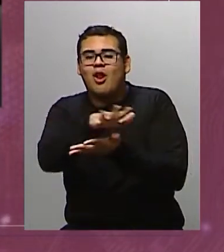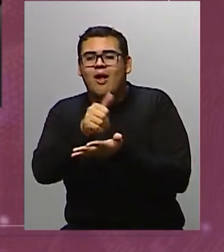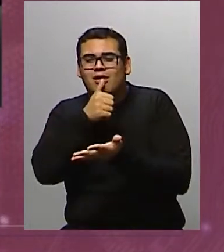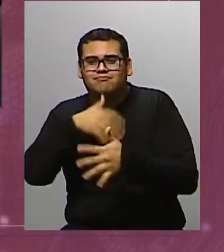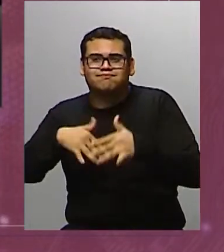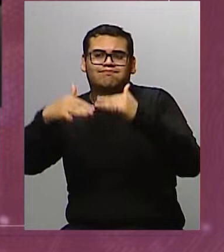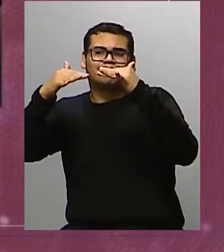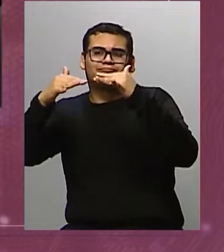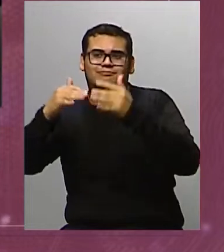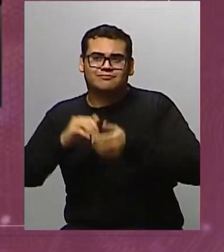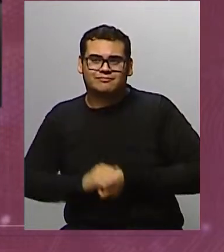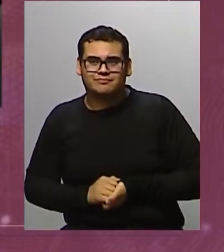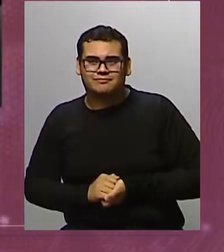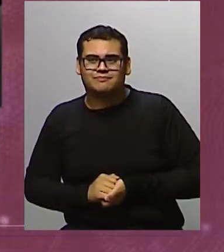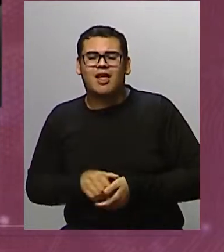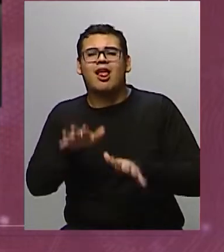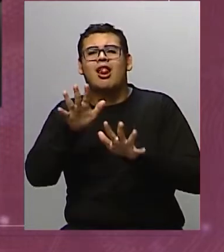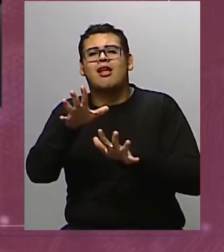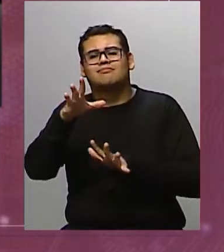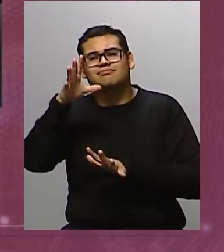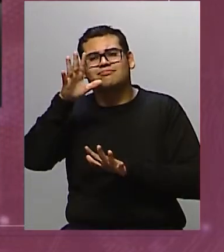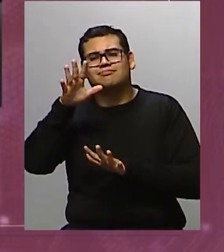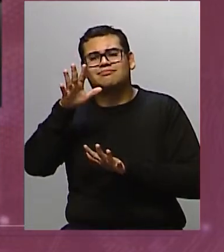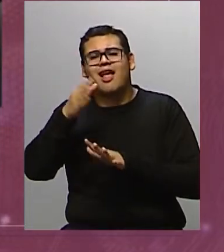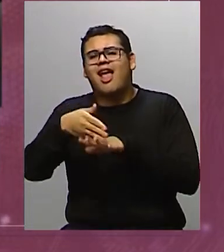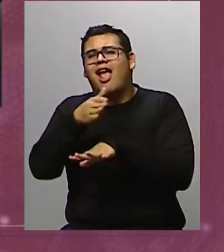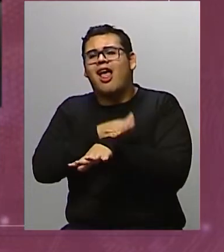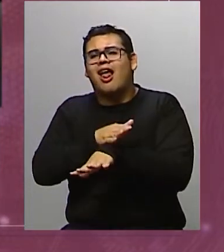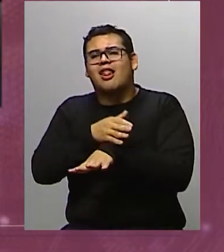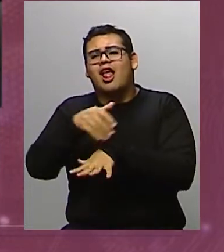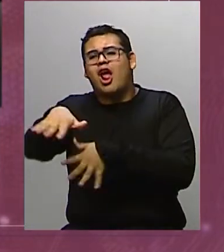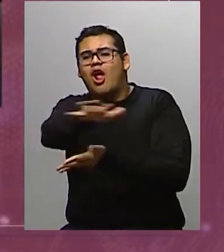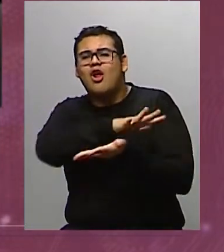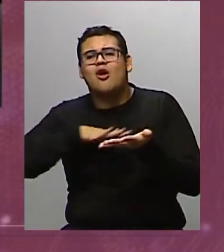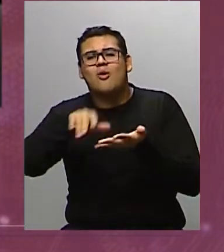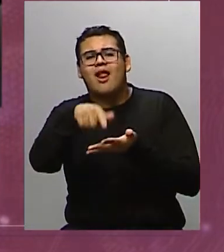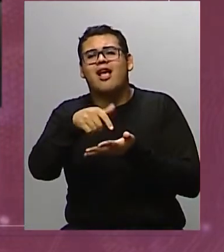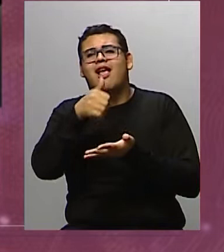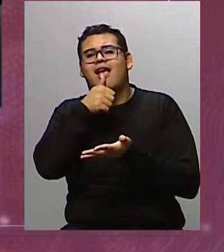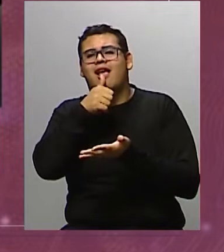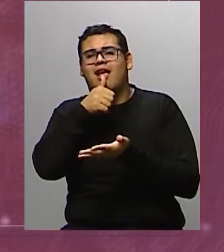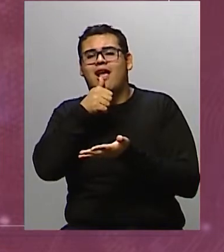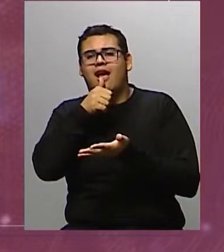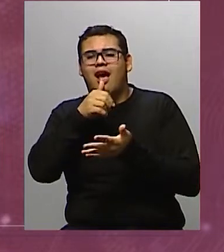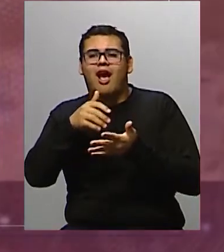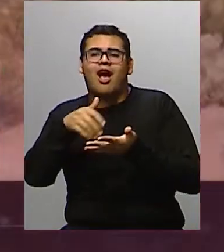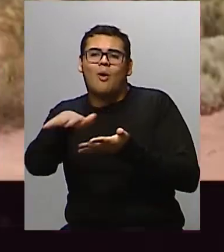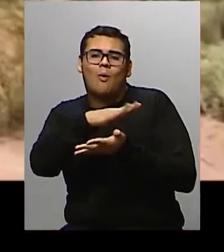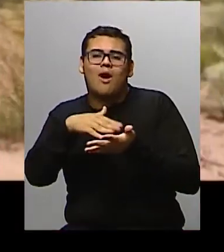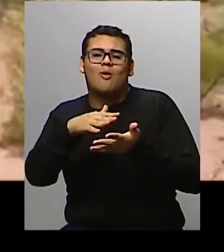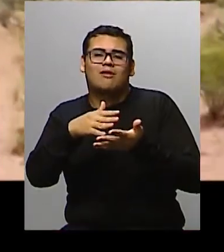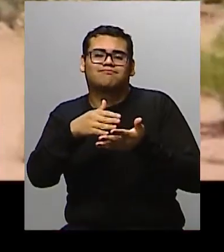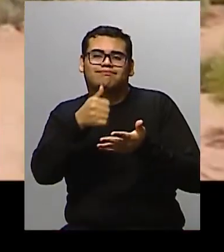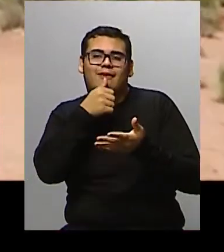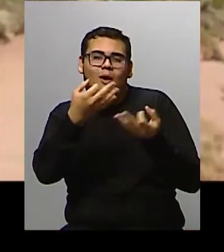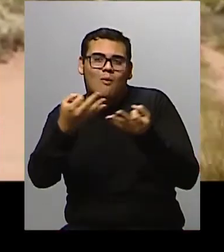de que el oasis empecemos a ver hacia afuera del oasis, empecemos a gestionar nuestras cuencas de manera tal